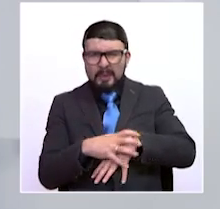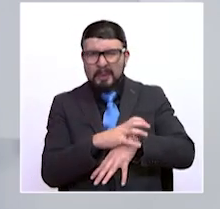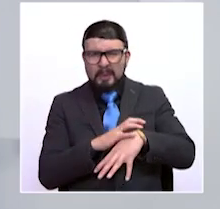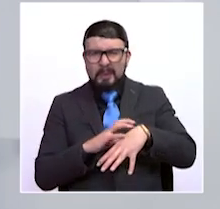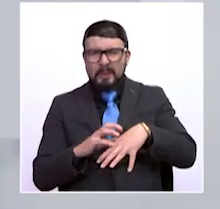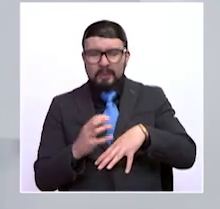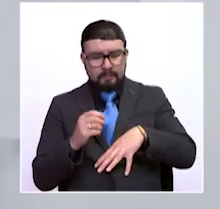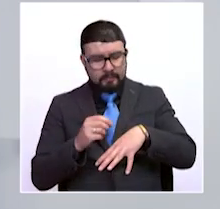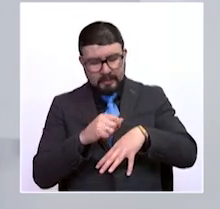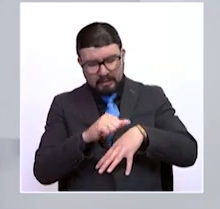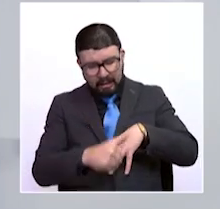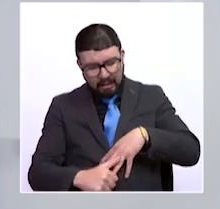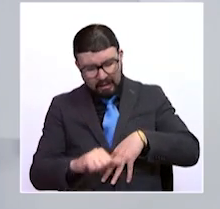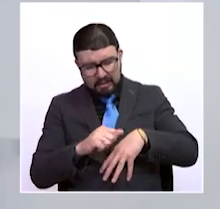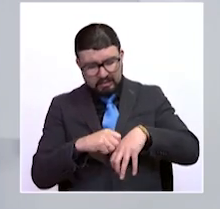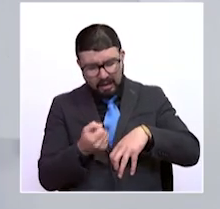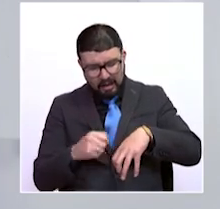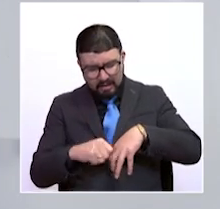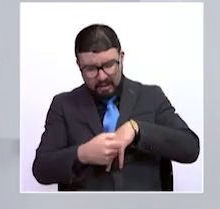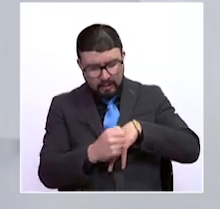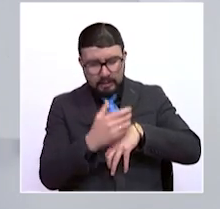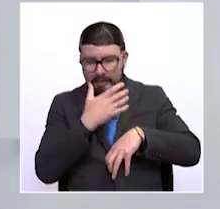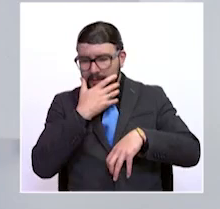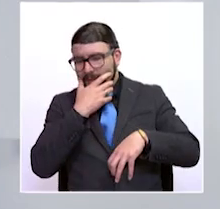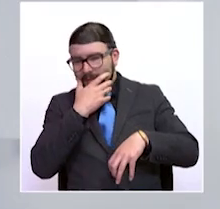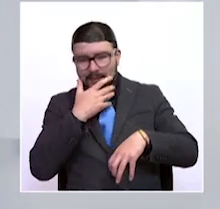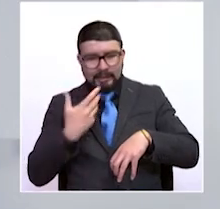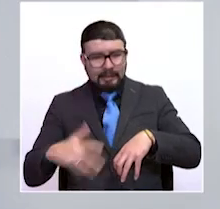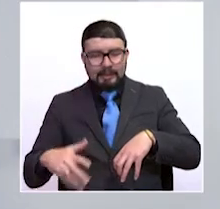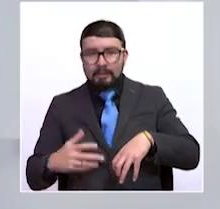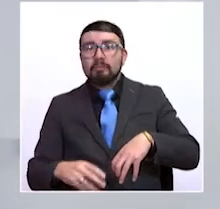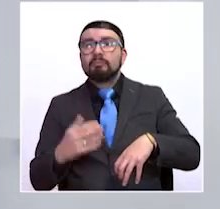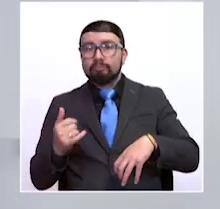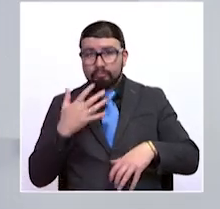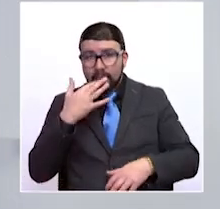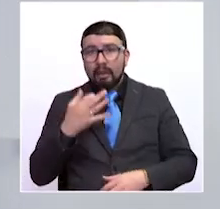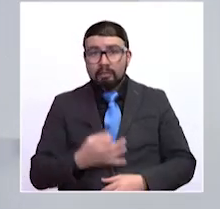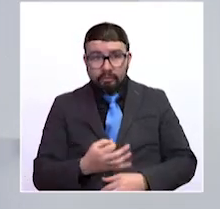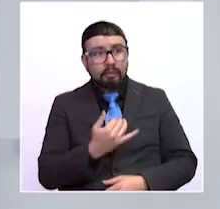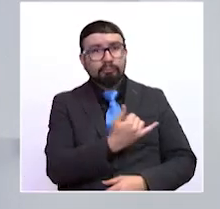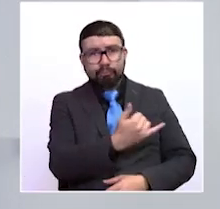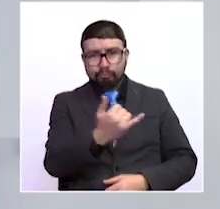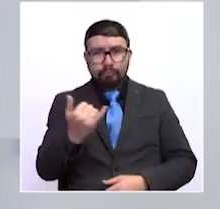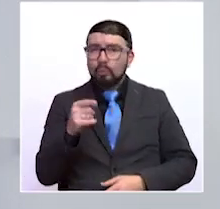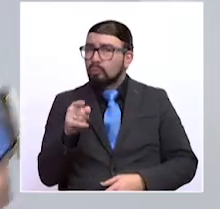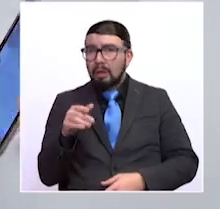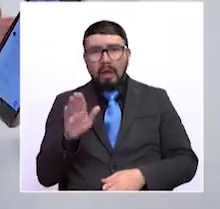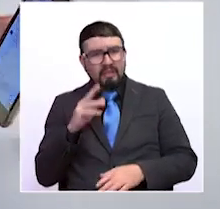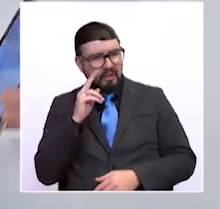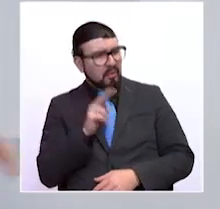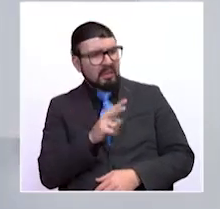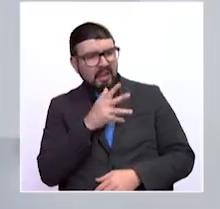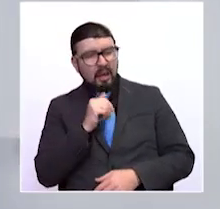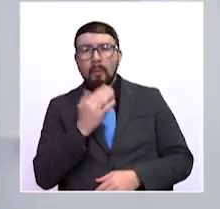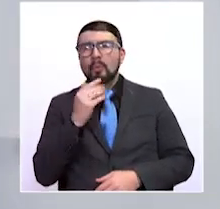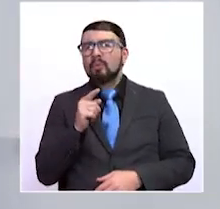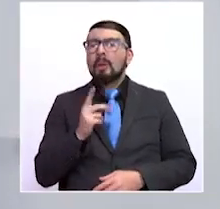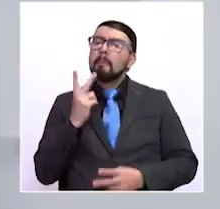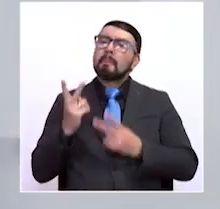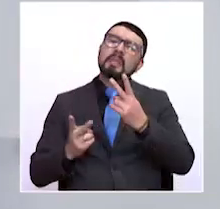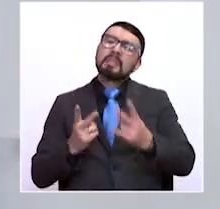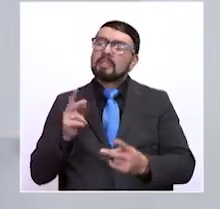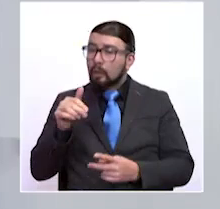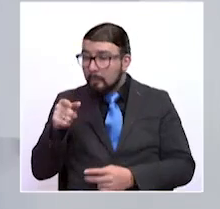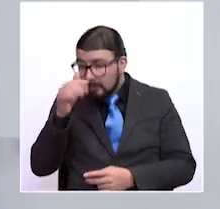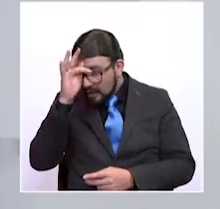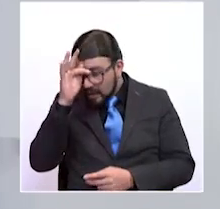tejidos destrozados. Porque eso es lo que nosotros vivimos, que ustedes no ven. Ustedes van a la visita al hospital y ven una persona